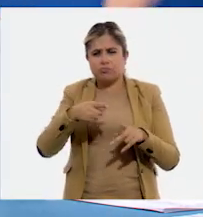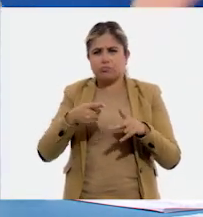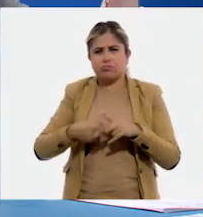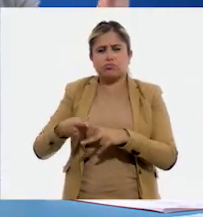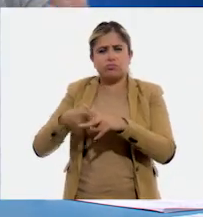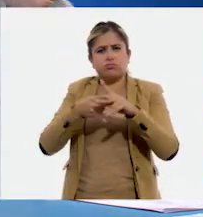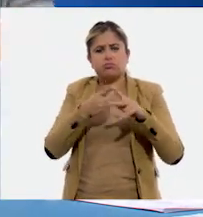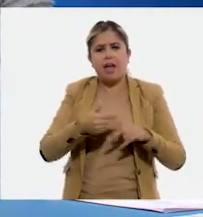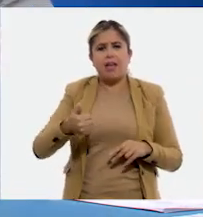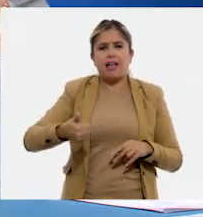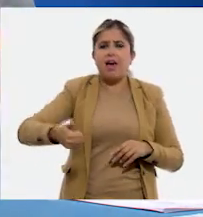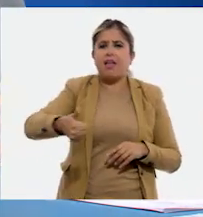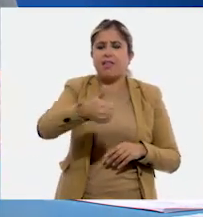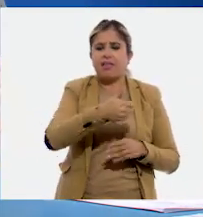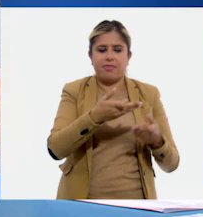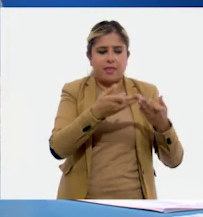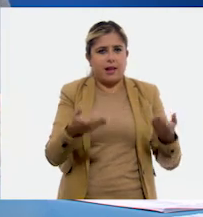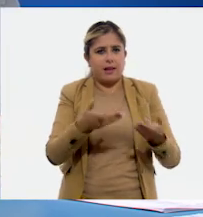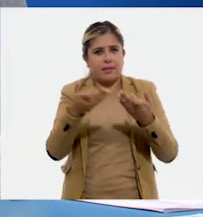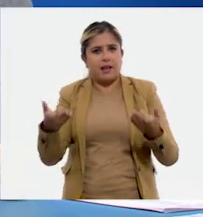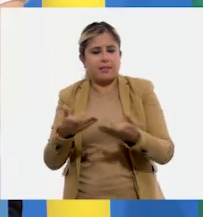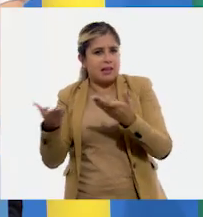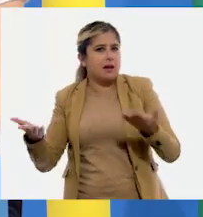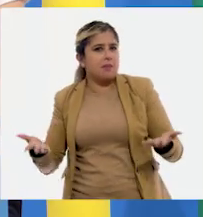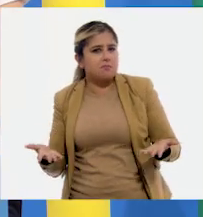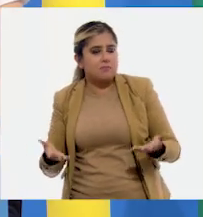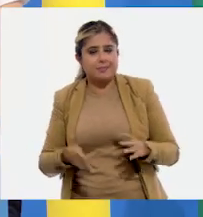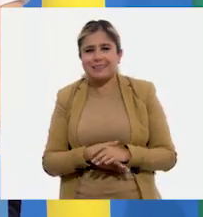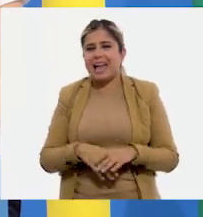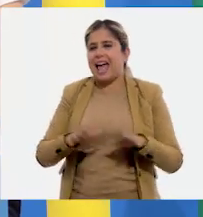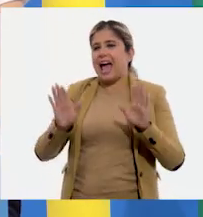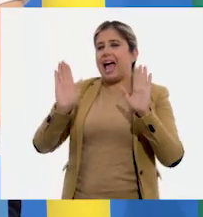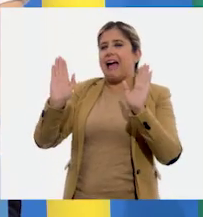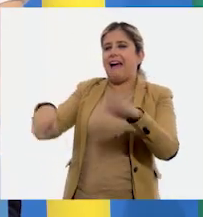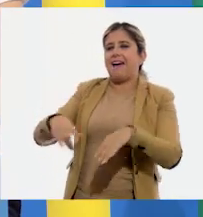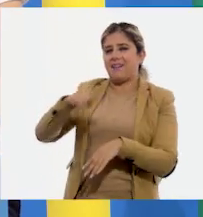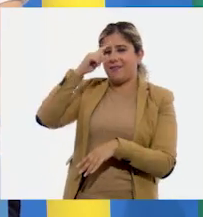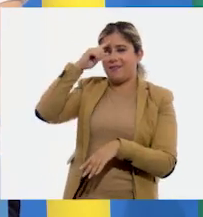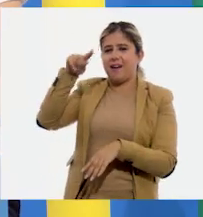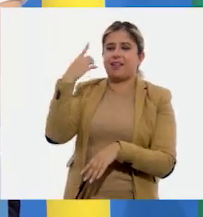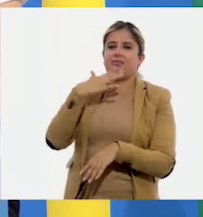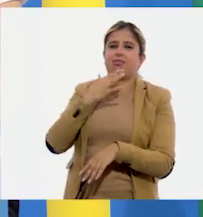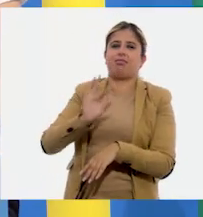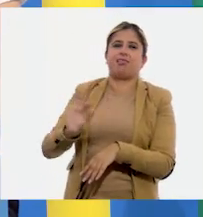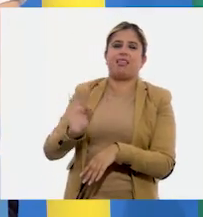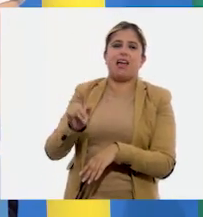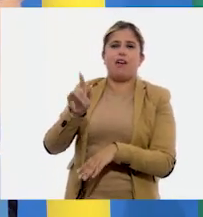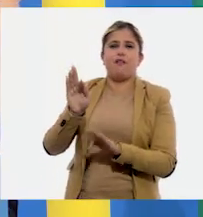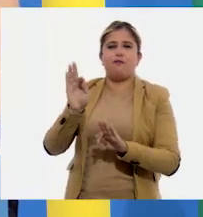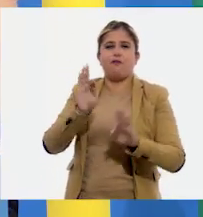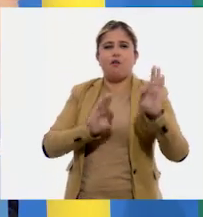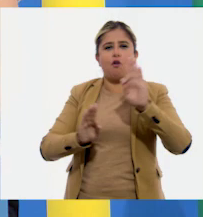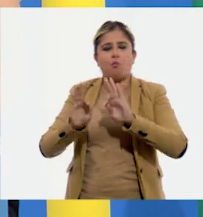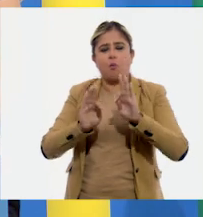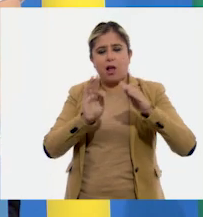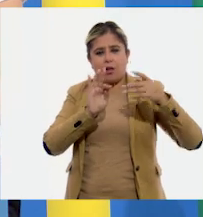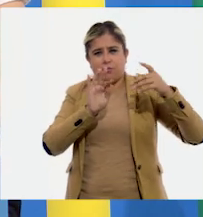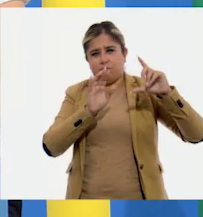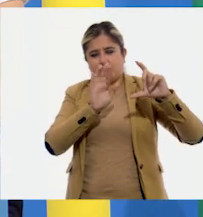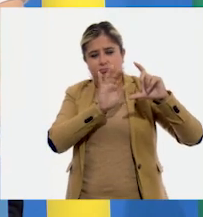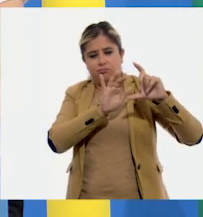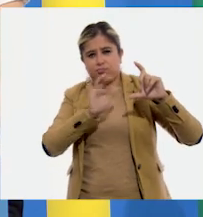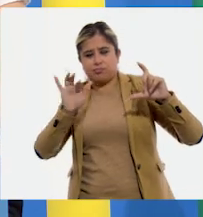de cada uno de estos terrenos? ¡Ah, muy fácil! Usando la fórmula para obtener el área